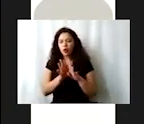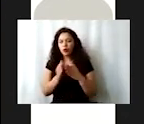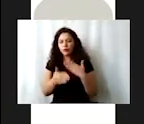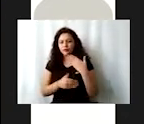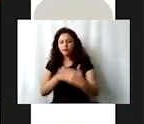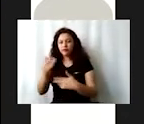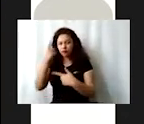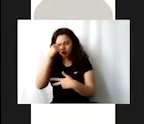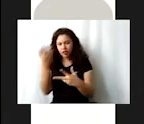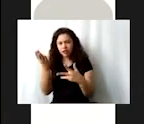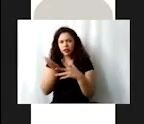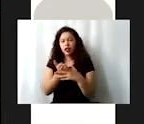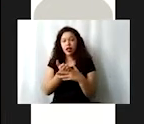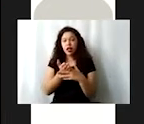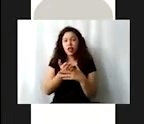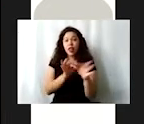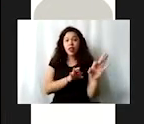división del trabajo